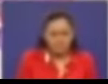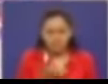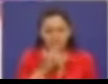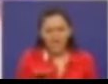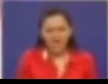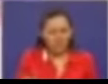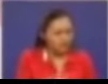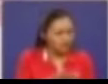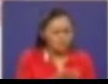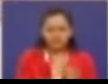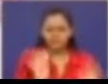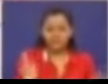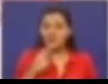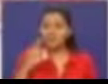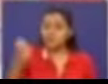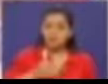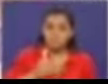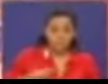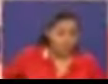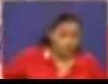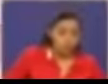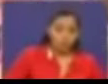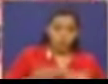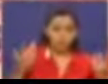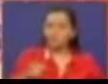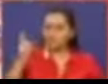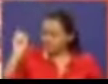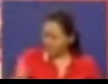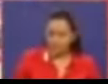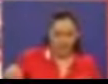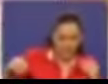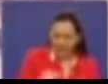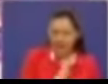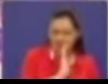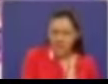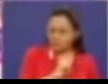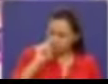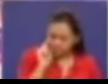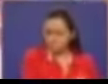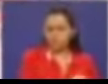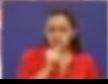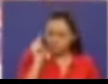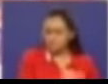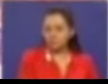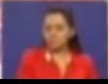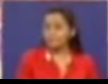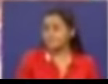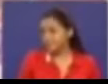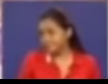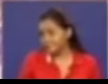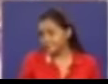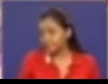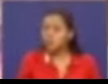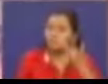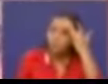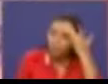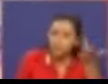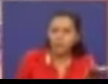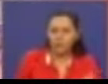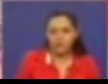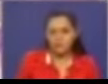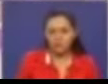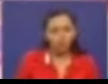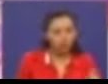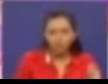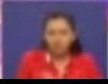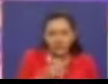quejan de excesivo gasto público, de deuda pública, no, tiene que seguirle dando esos 1.100 millones al IES. ¿Por qué? ¿Por qué dar un subsidio